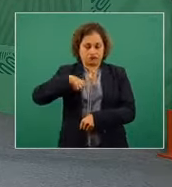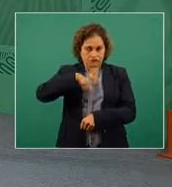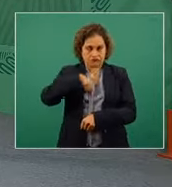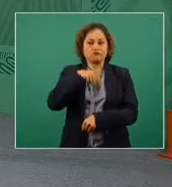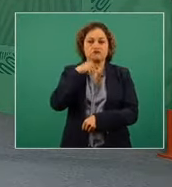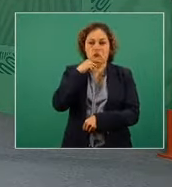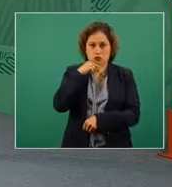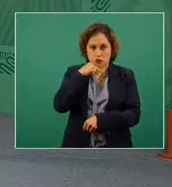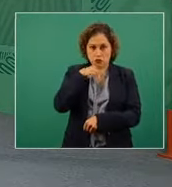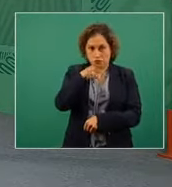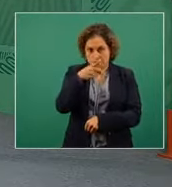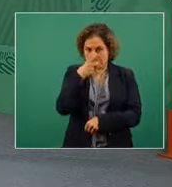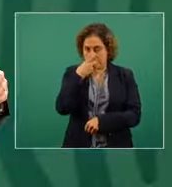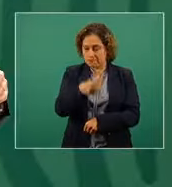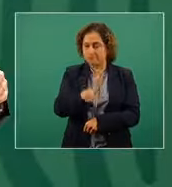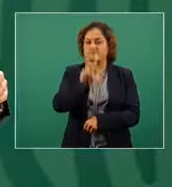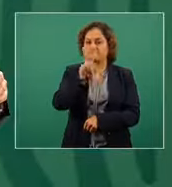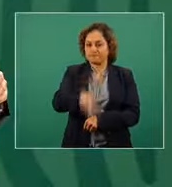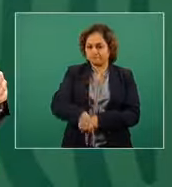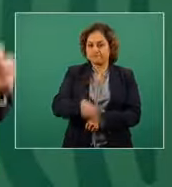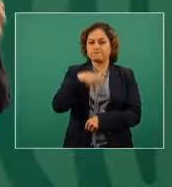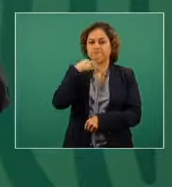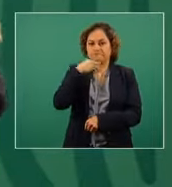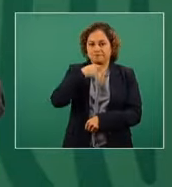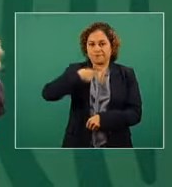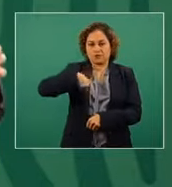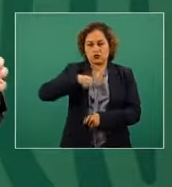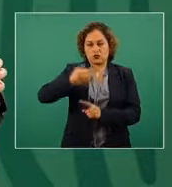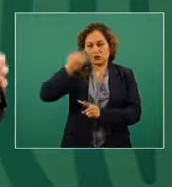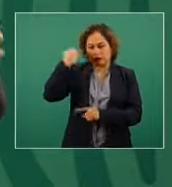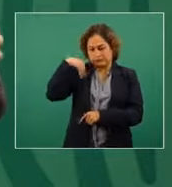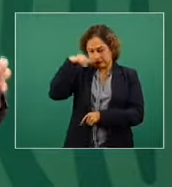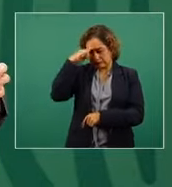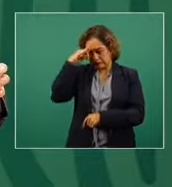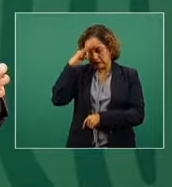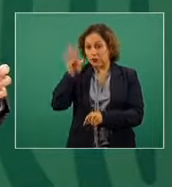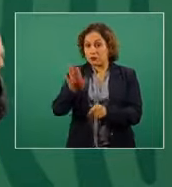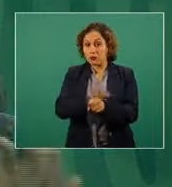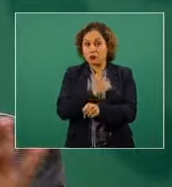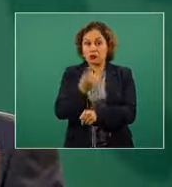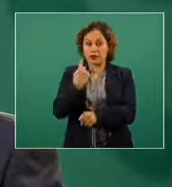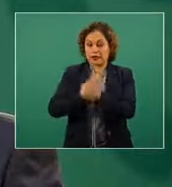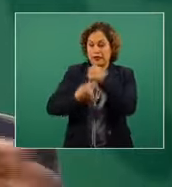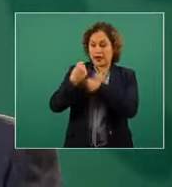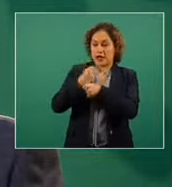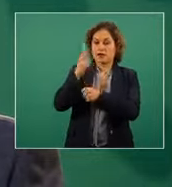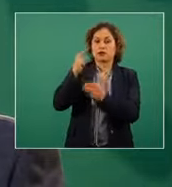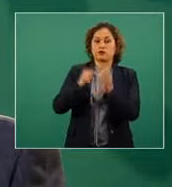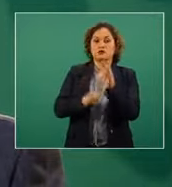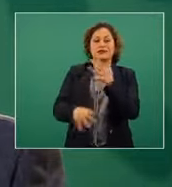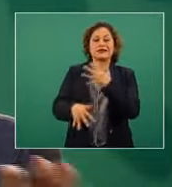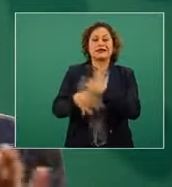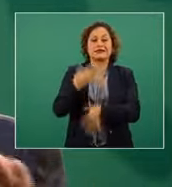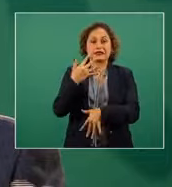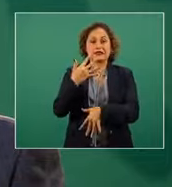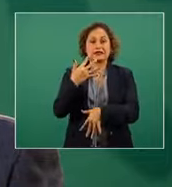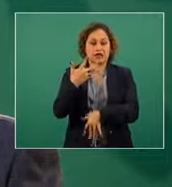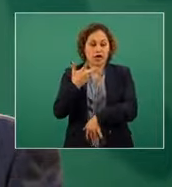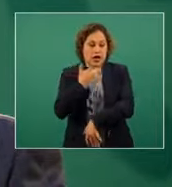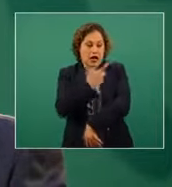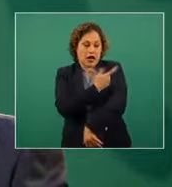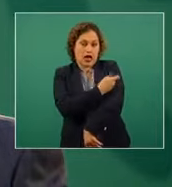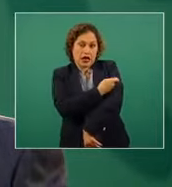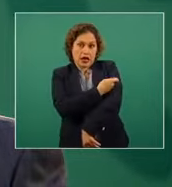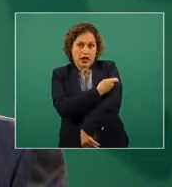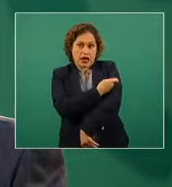las instituciones académicas en las que laborábamos, porque en 2015 fue muy notorio cómo se modificó el